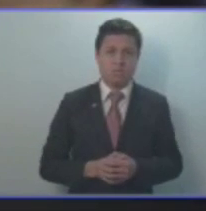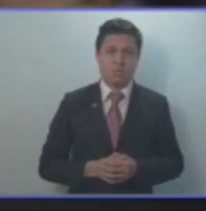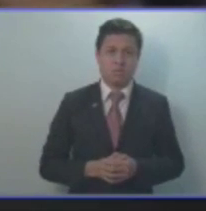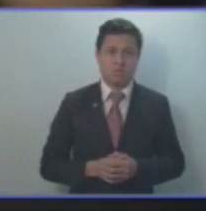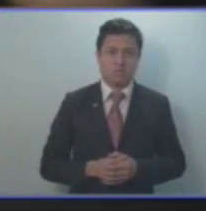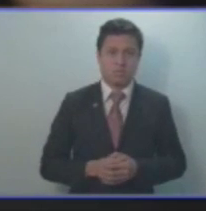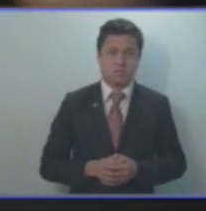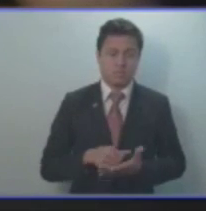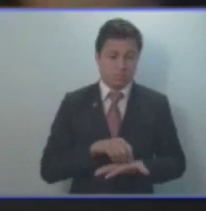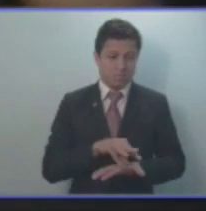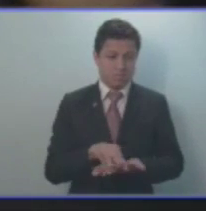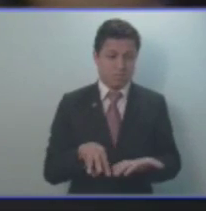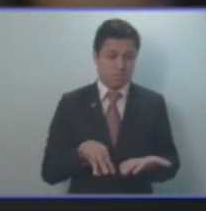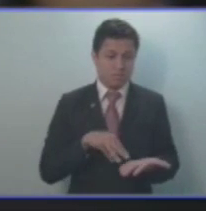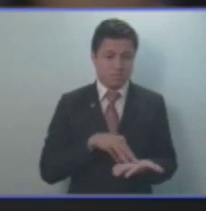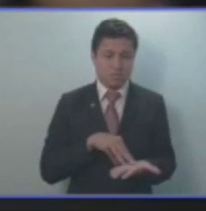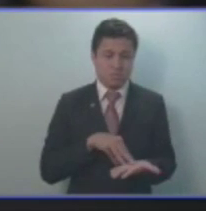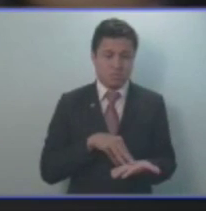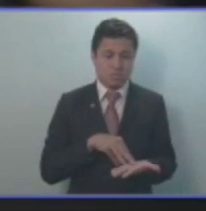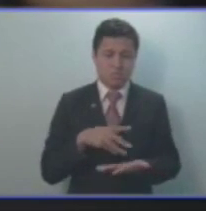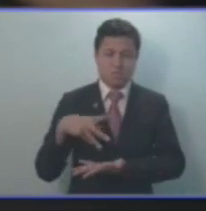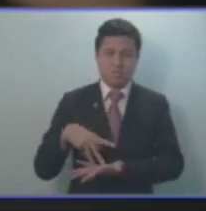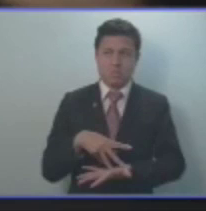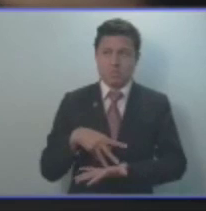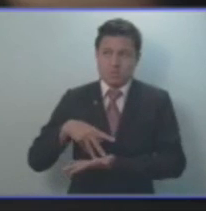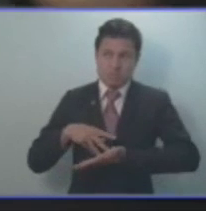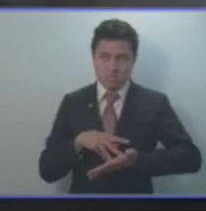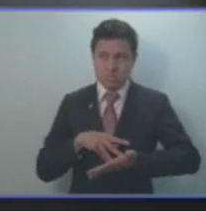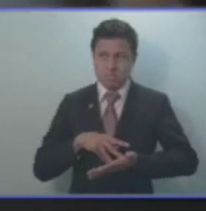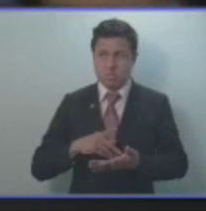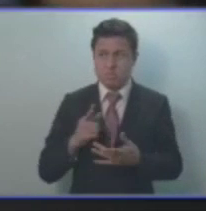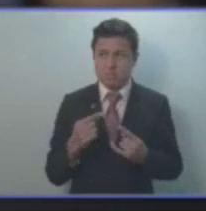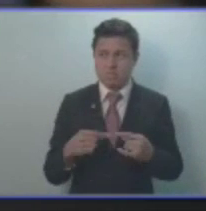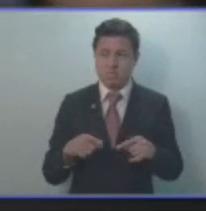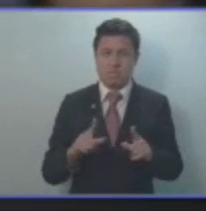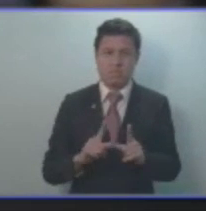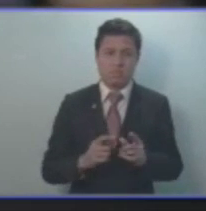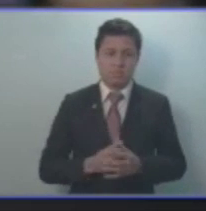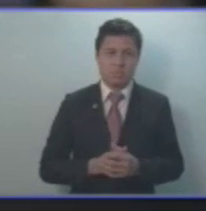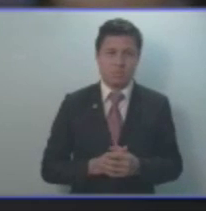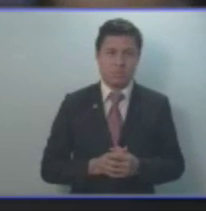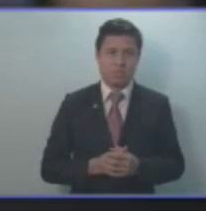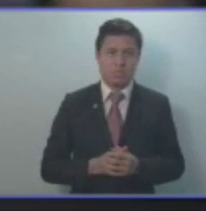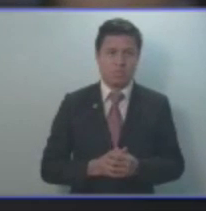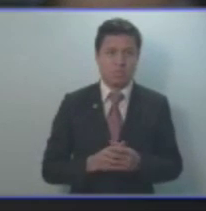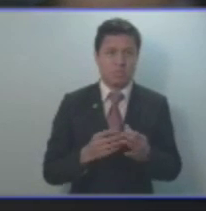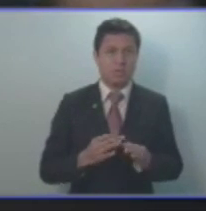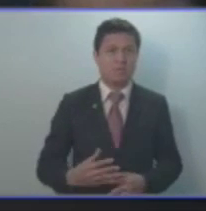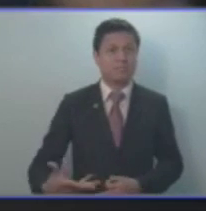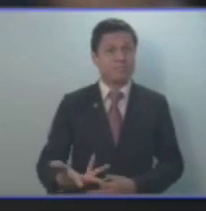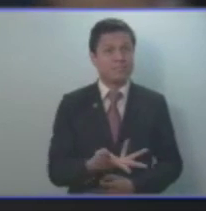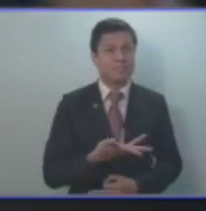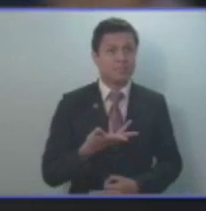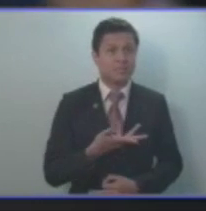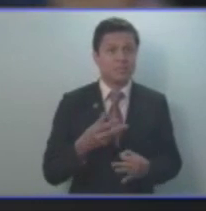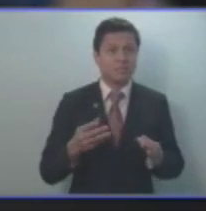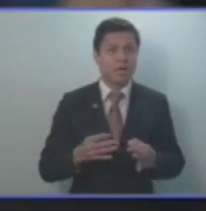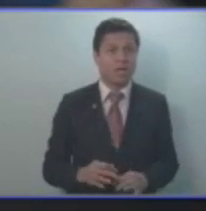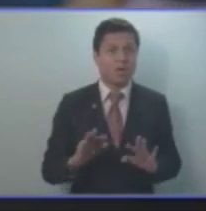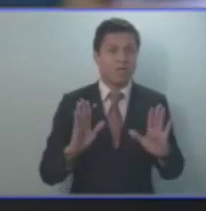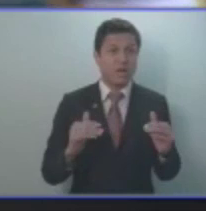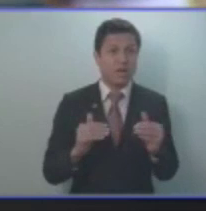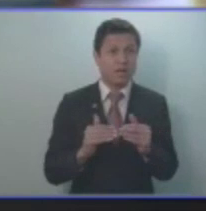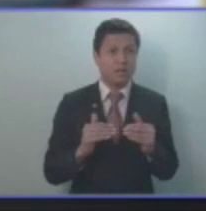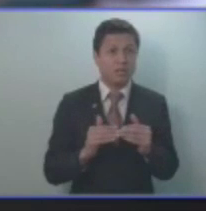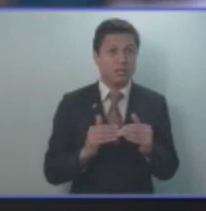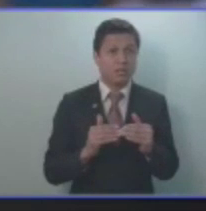comunidades indígenas y pobladores que poseen un patrimonio cultural derivado de las tradiciones